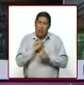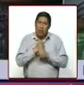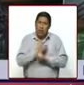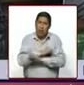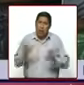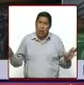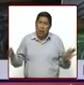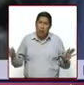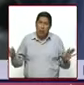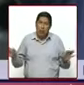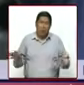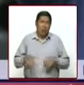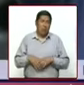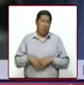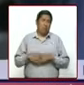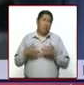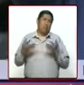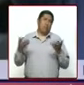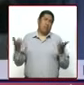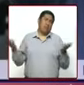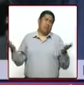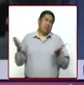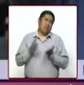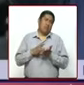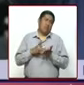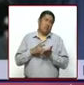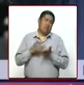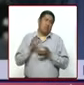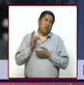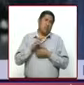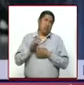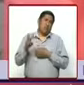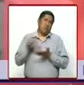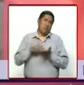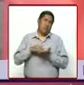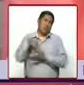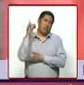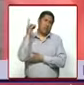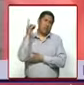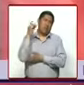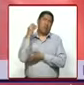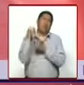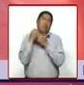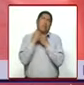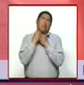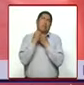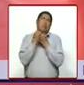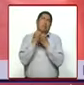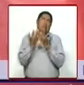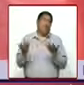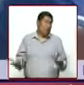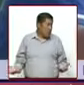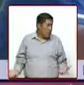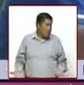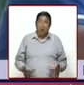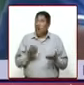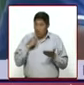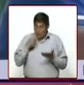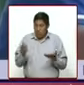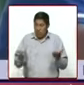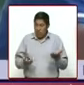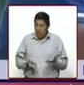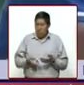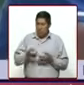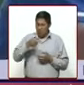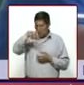por 3 días de bloquear al país, cobran 22,000 bolivianos. No puede ser. Ese día ella planteó que esos